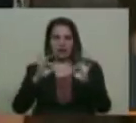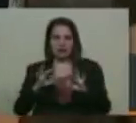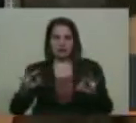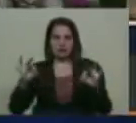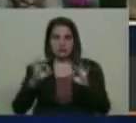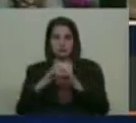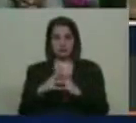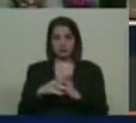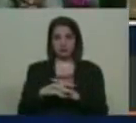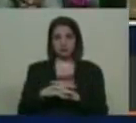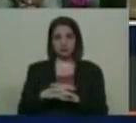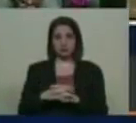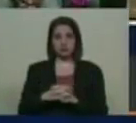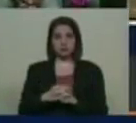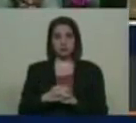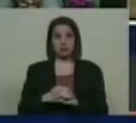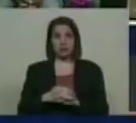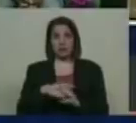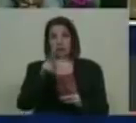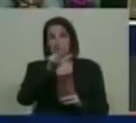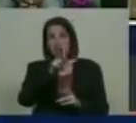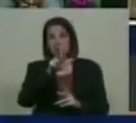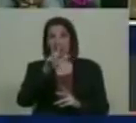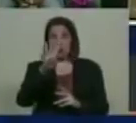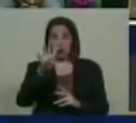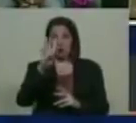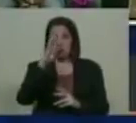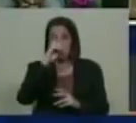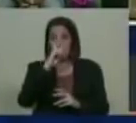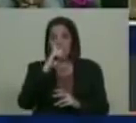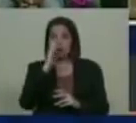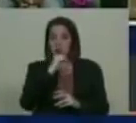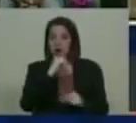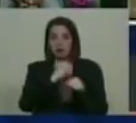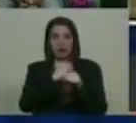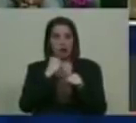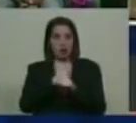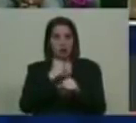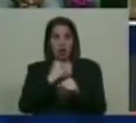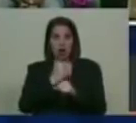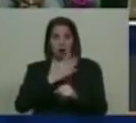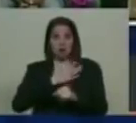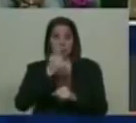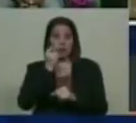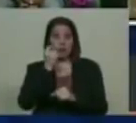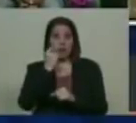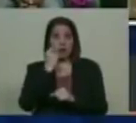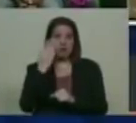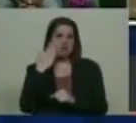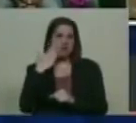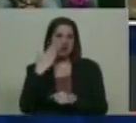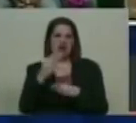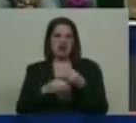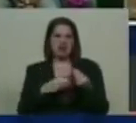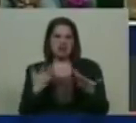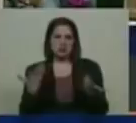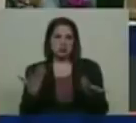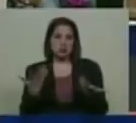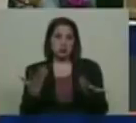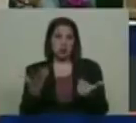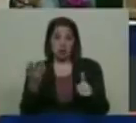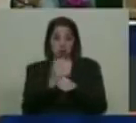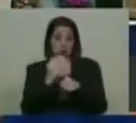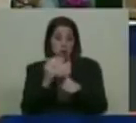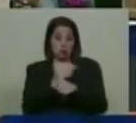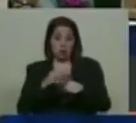Y mi papá estuvo desempleado 3-4 años. Y bueno, mi mamá, ¿qué hizo? Consiguió una